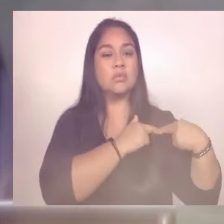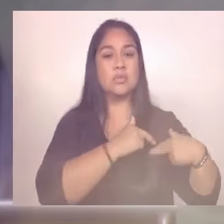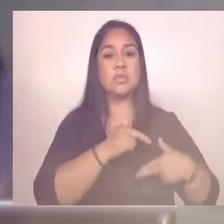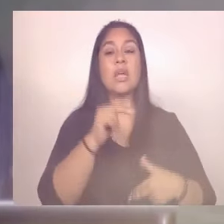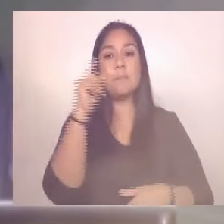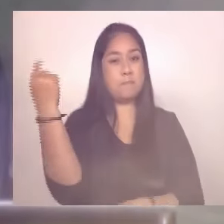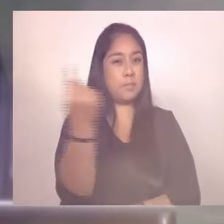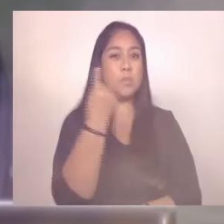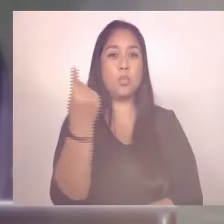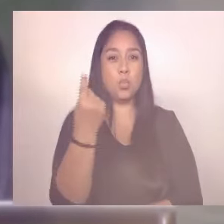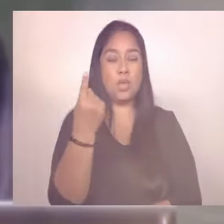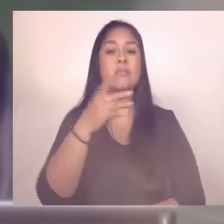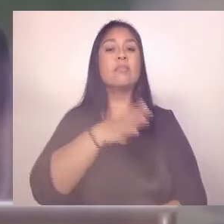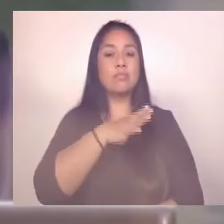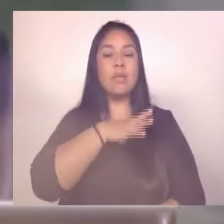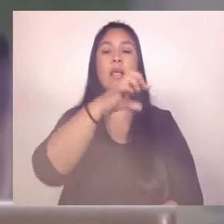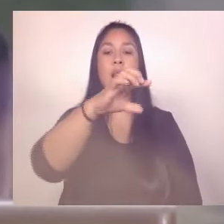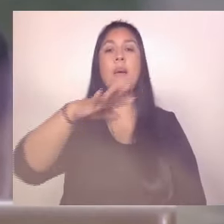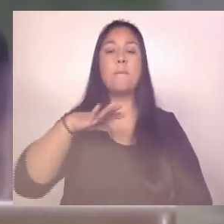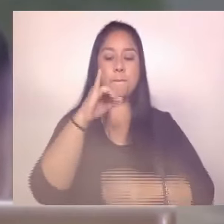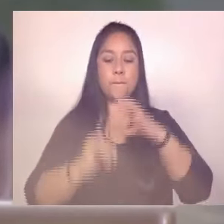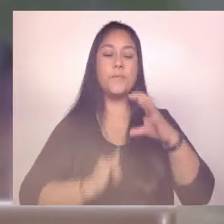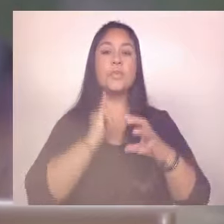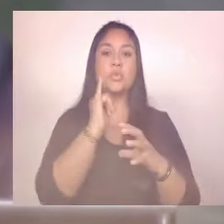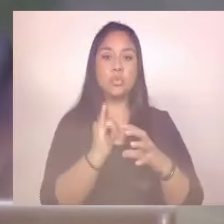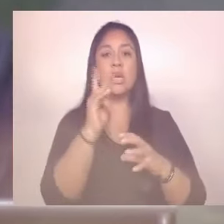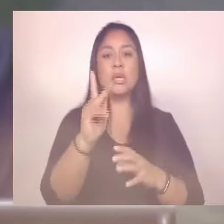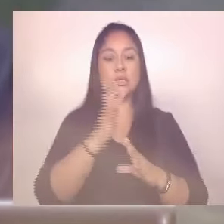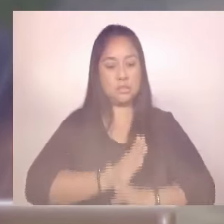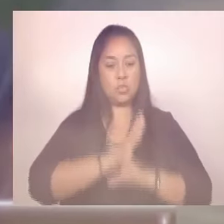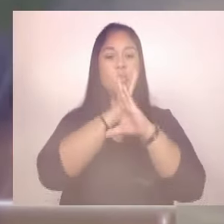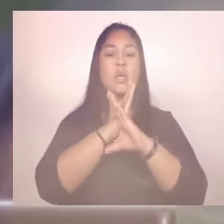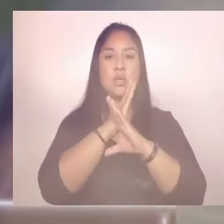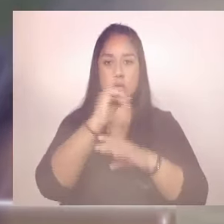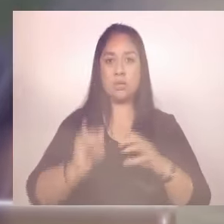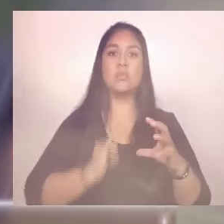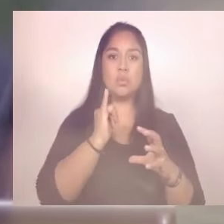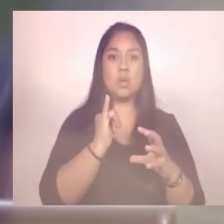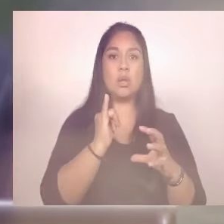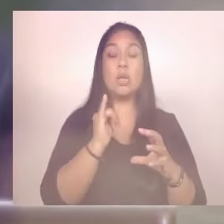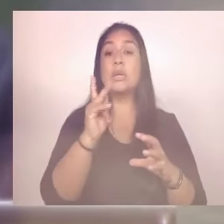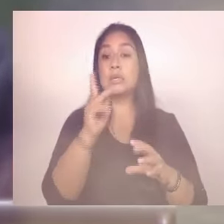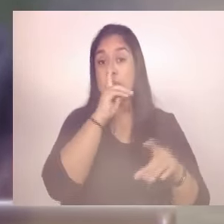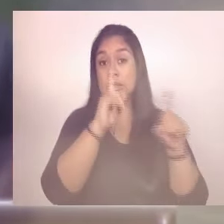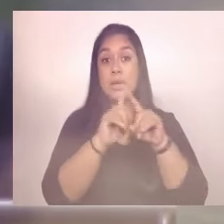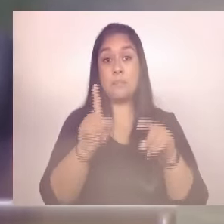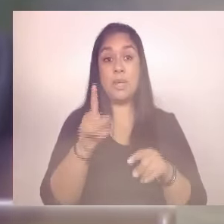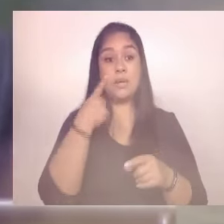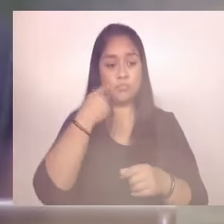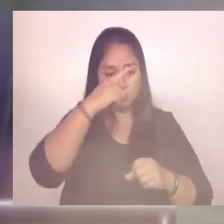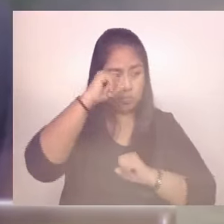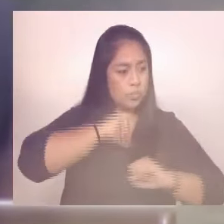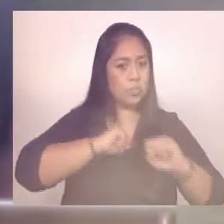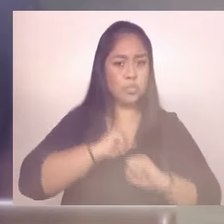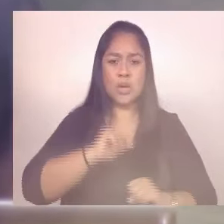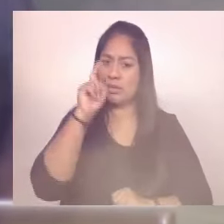responsabilidad primordial de mantener la paz internacional y la seguridad internacional y que en el desempeño de